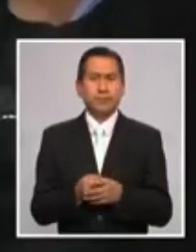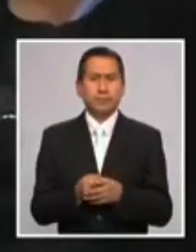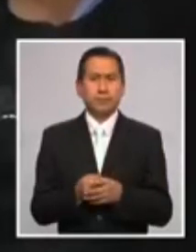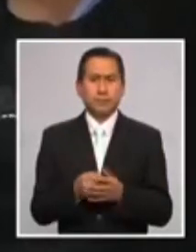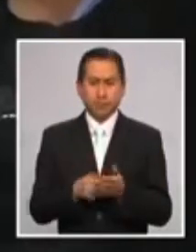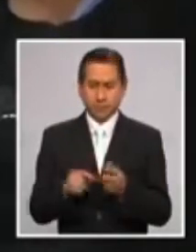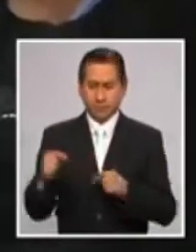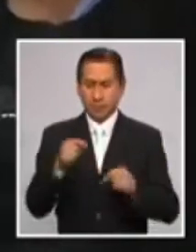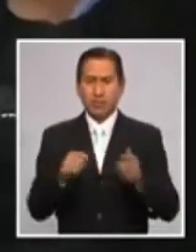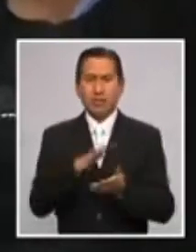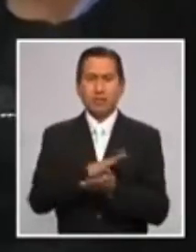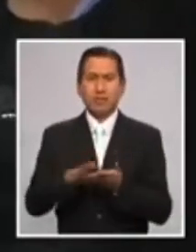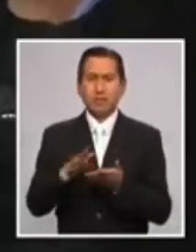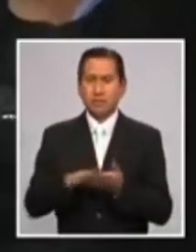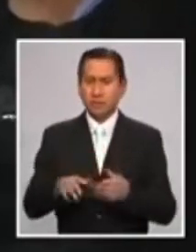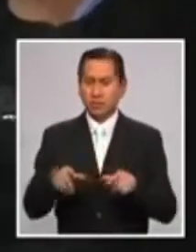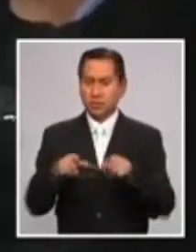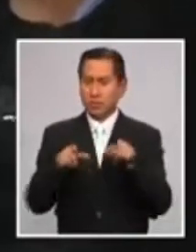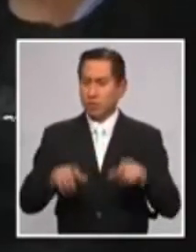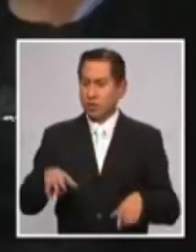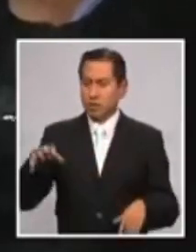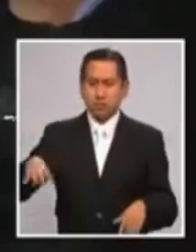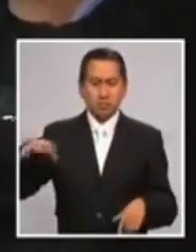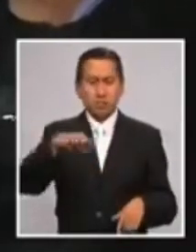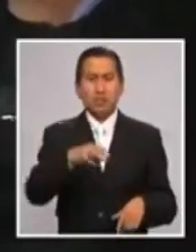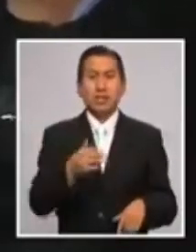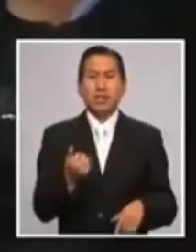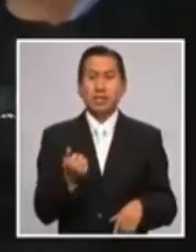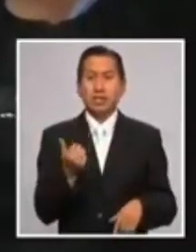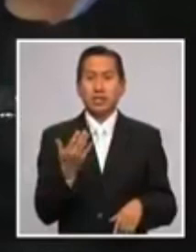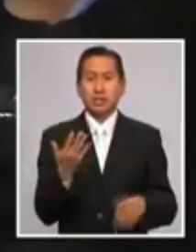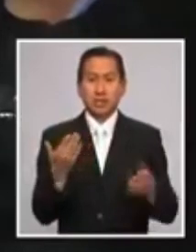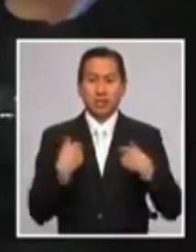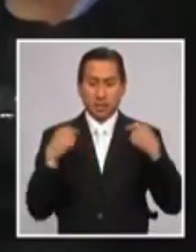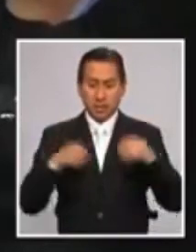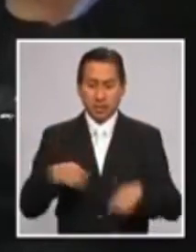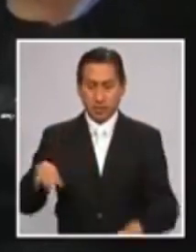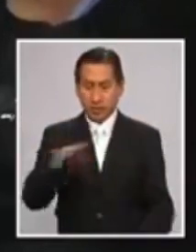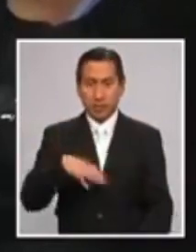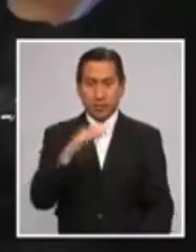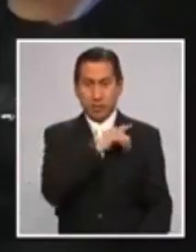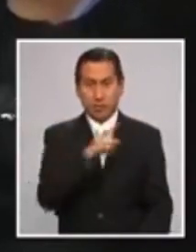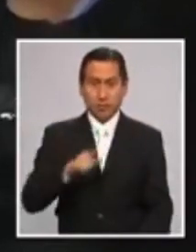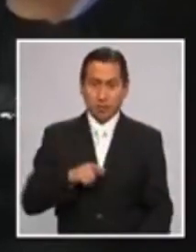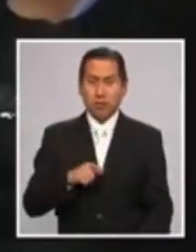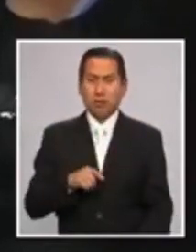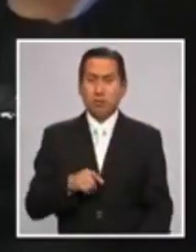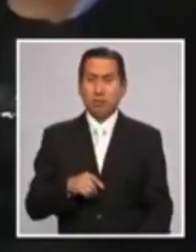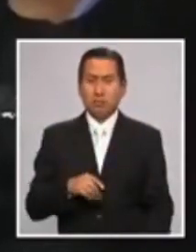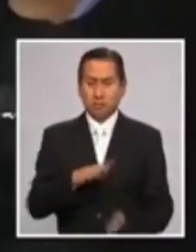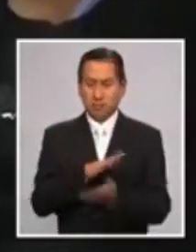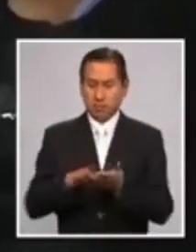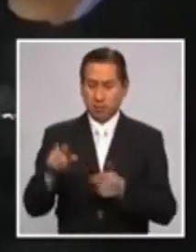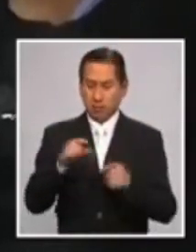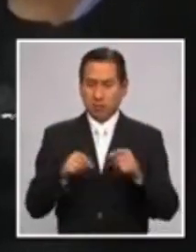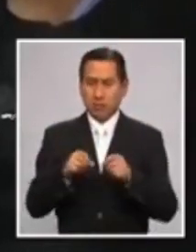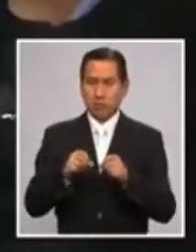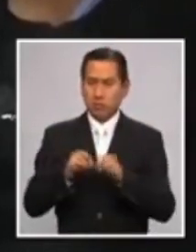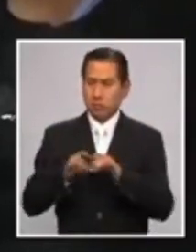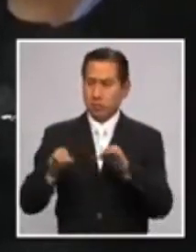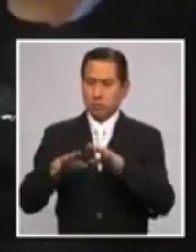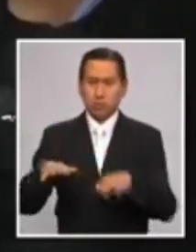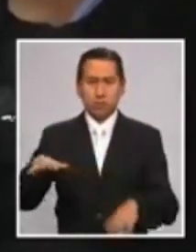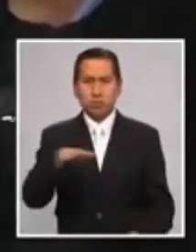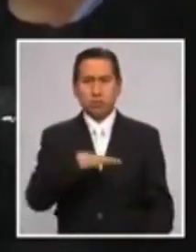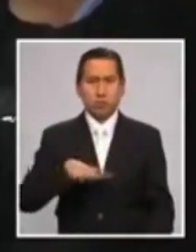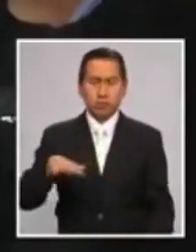fumigado a todas las zonas, a los 15 zonas que tenemos, Gobierno Autónomo Municipal de Patacamaya, y también